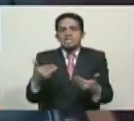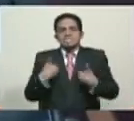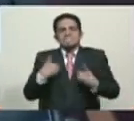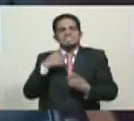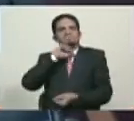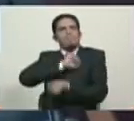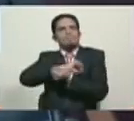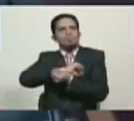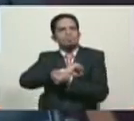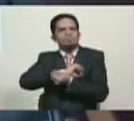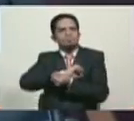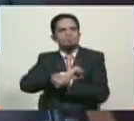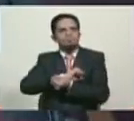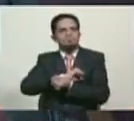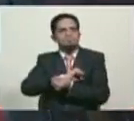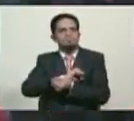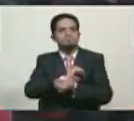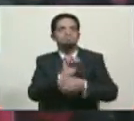el pueblo...